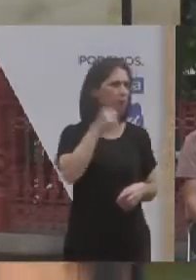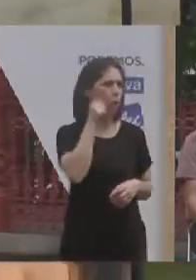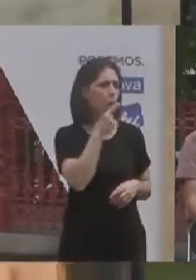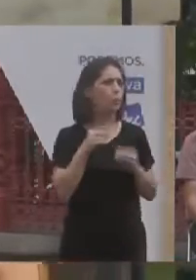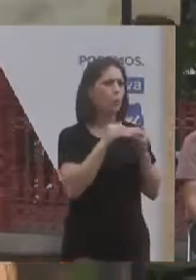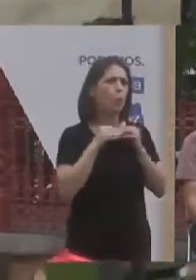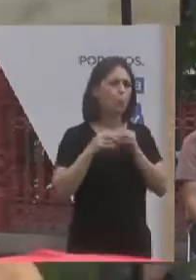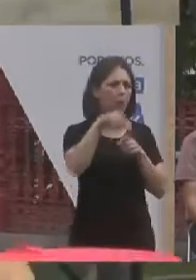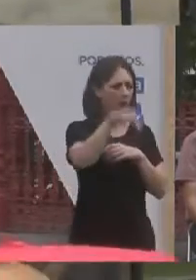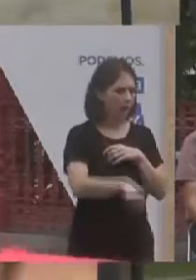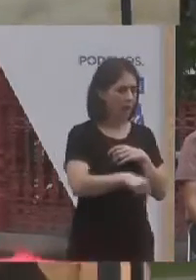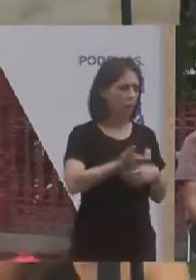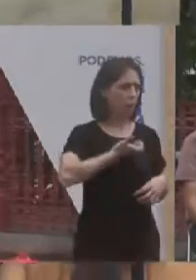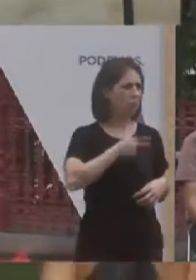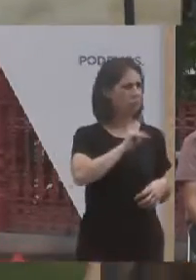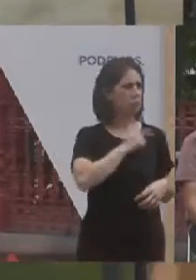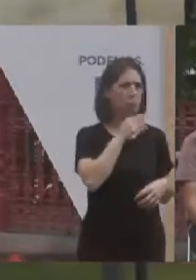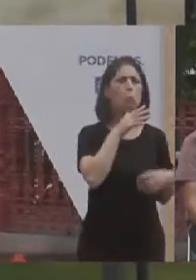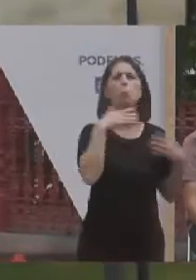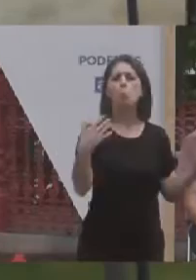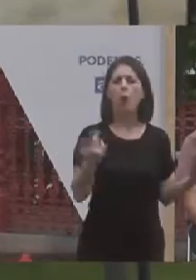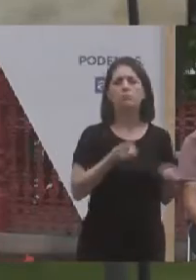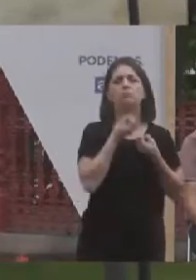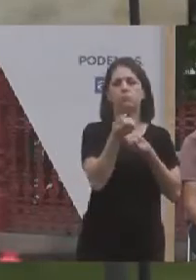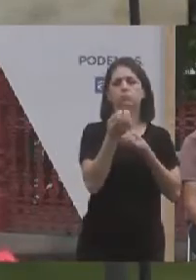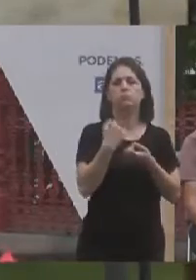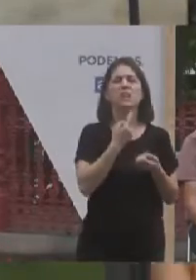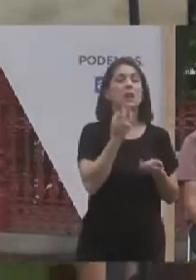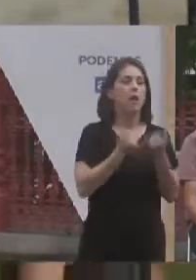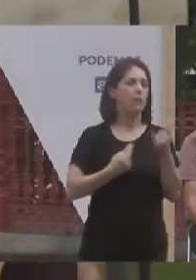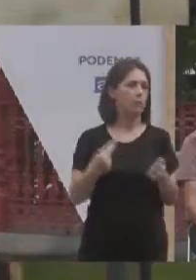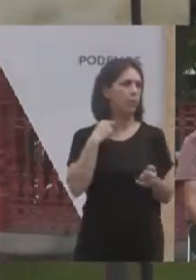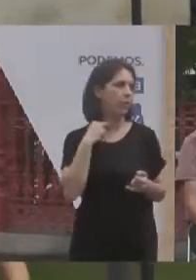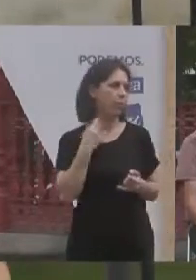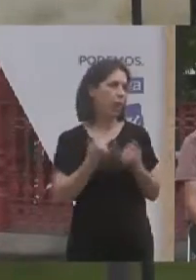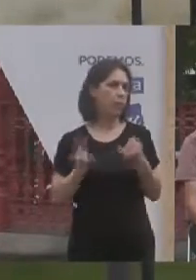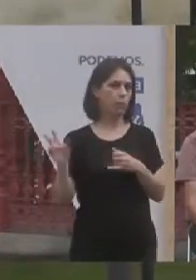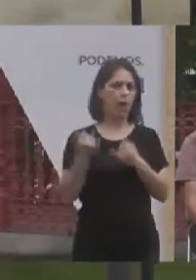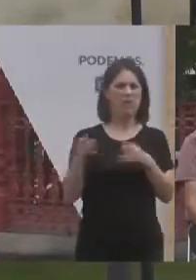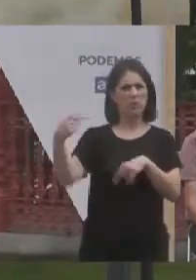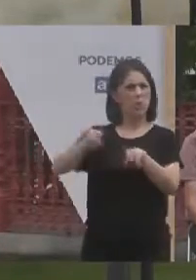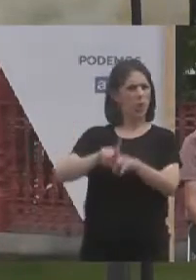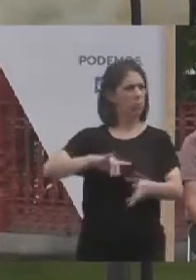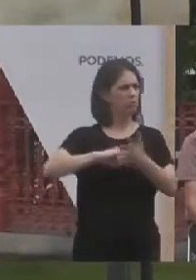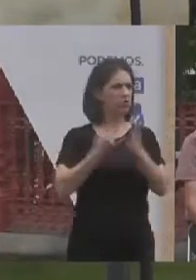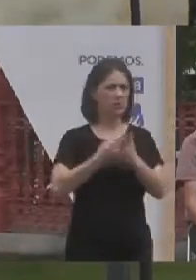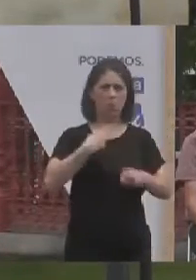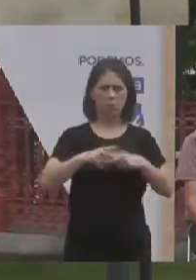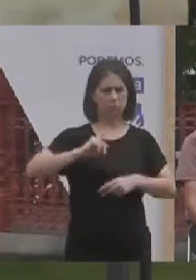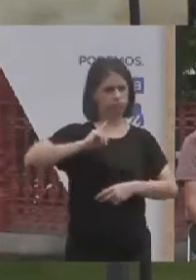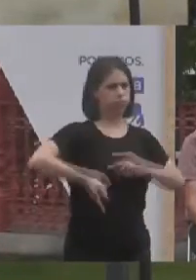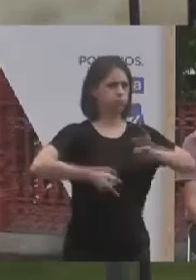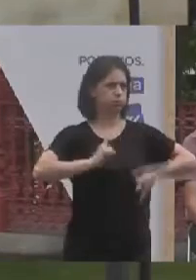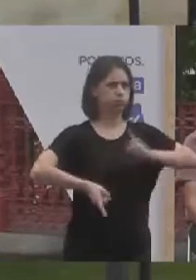Común aquí neste Concello, non? Fálase de que Venezuela é un sistema de dominación político, non?